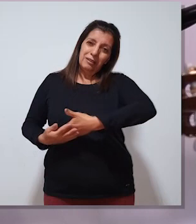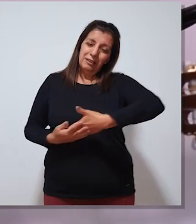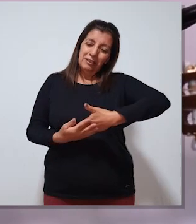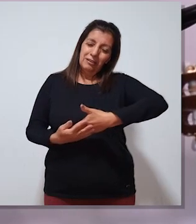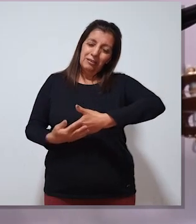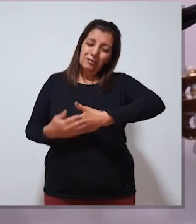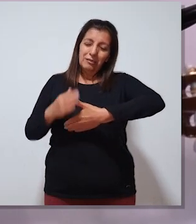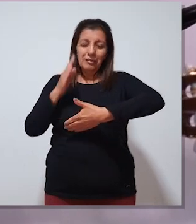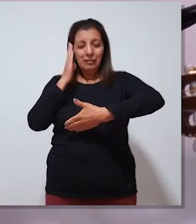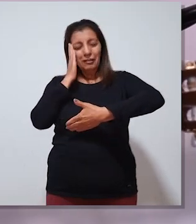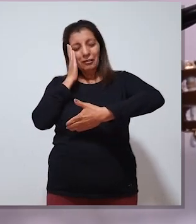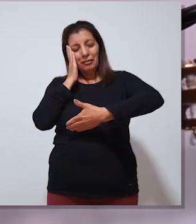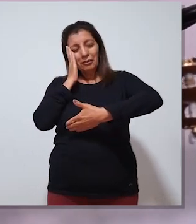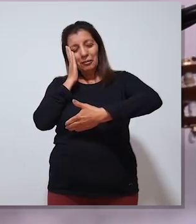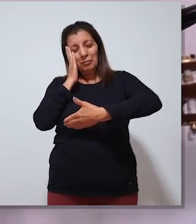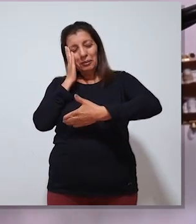Durmiendo en tu